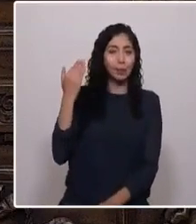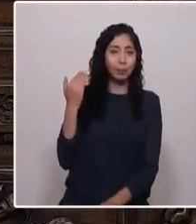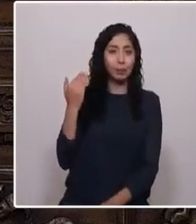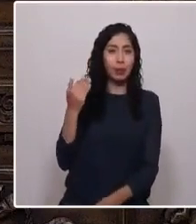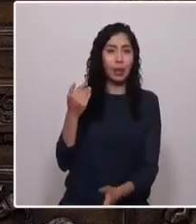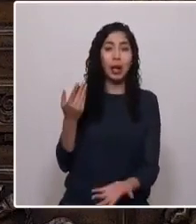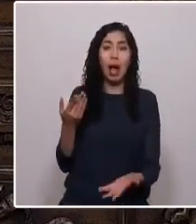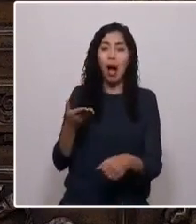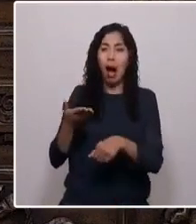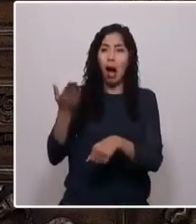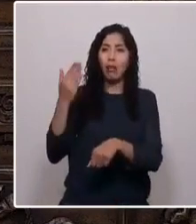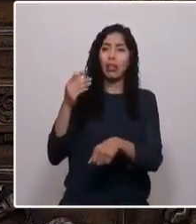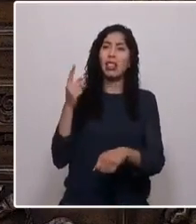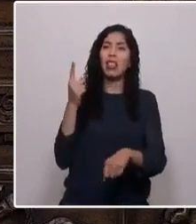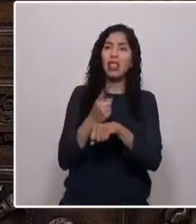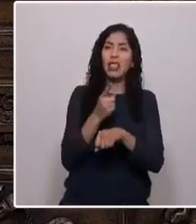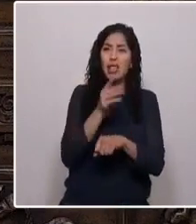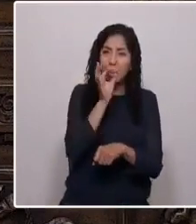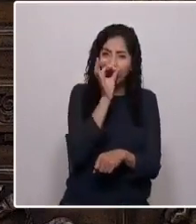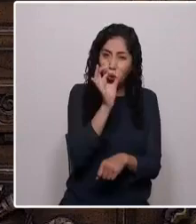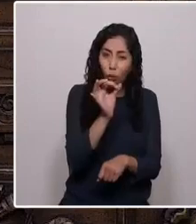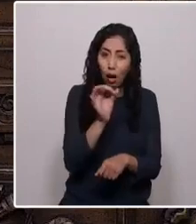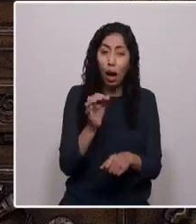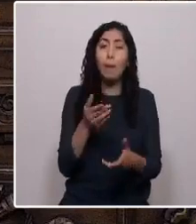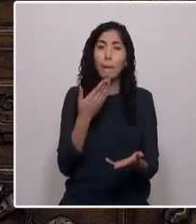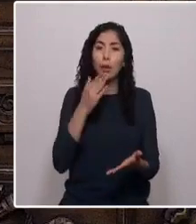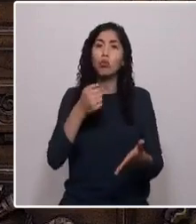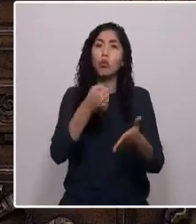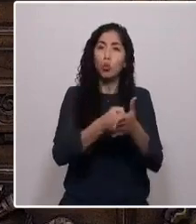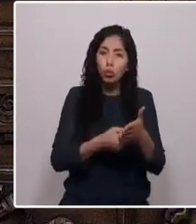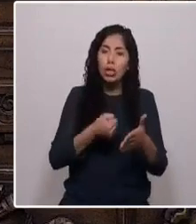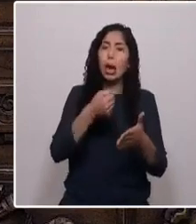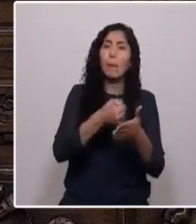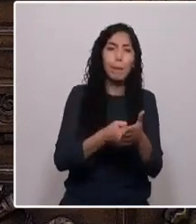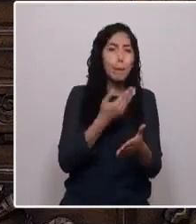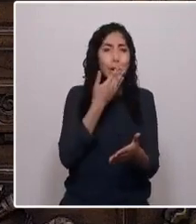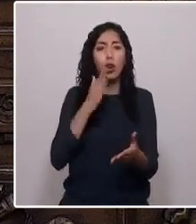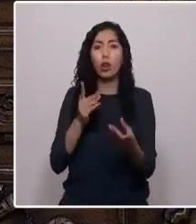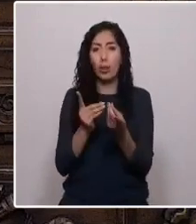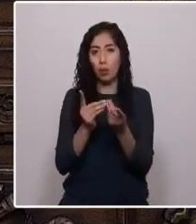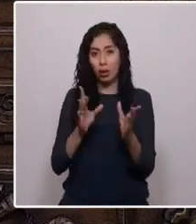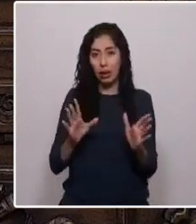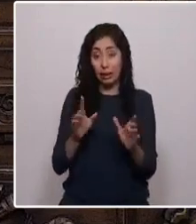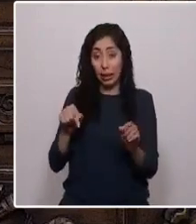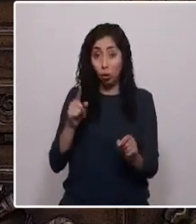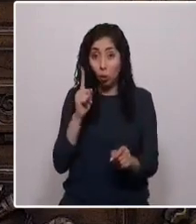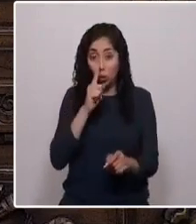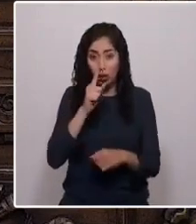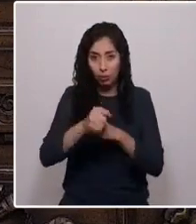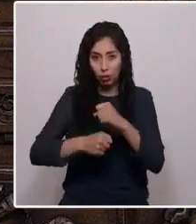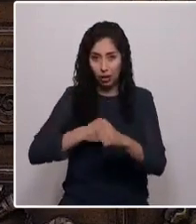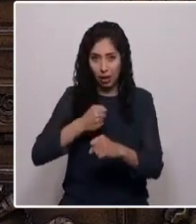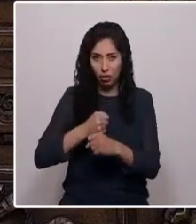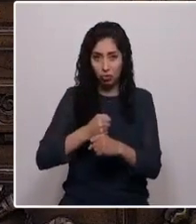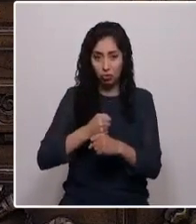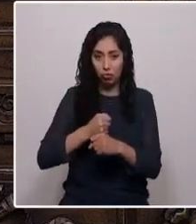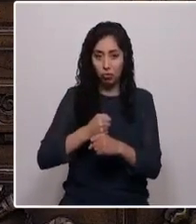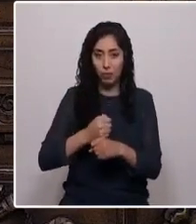dictadura con luchar por más y mejor democracia en estos últimos años. Y esto lo digo